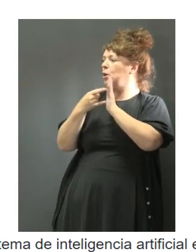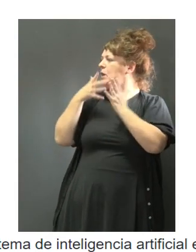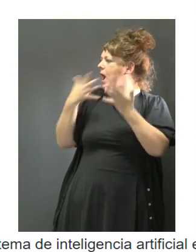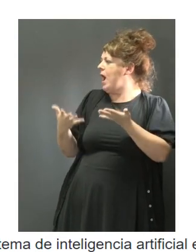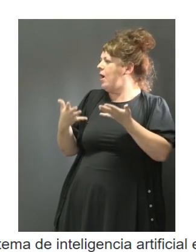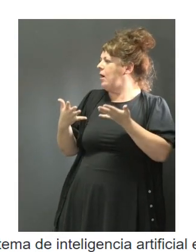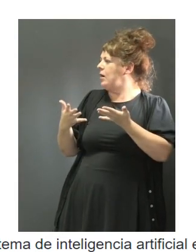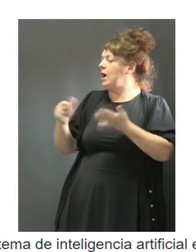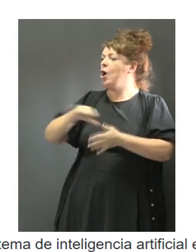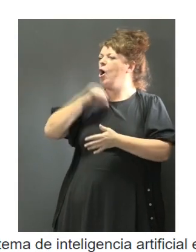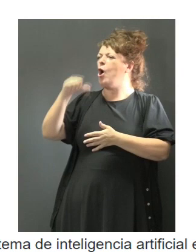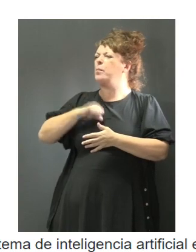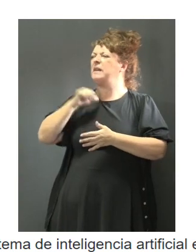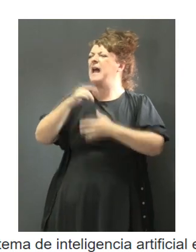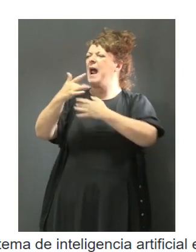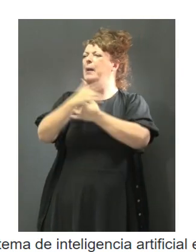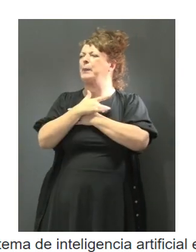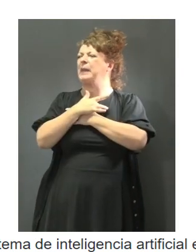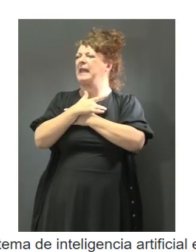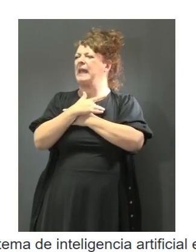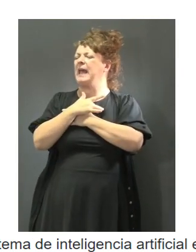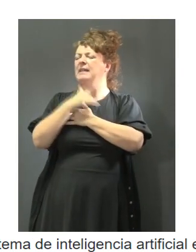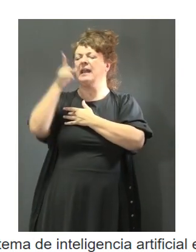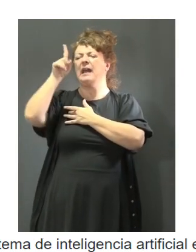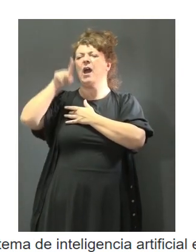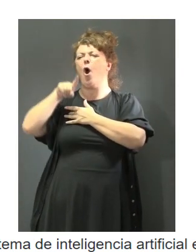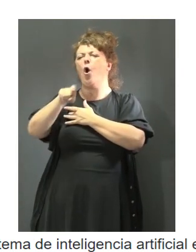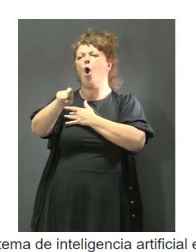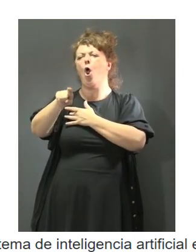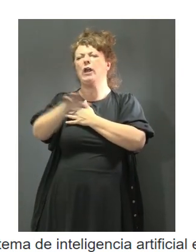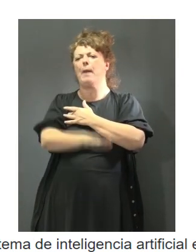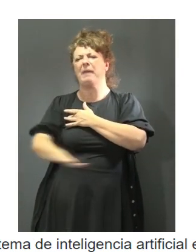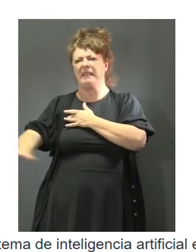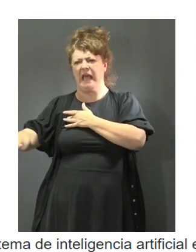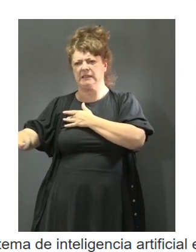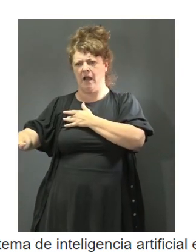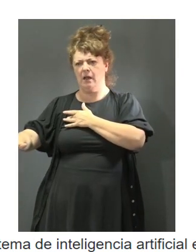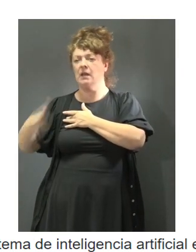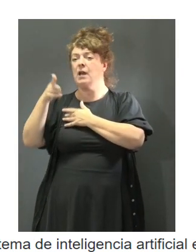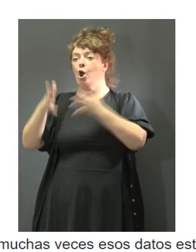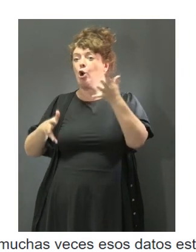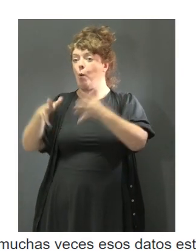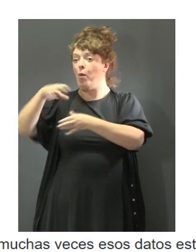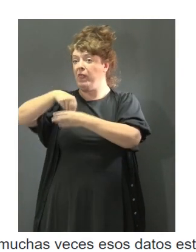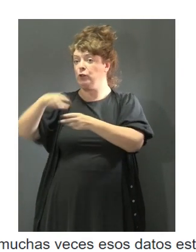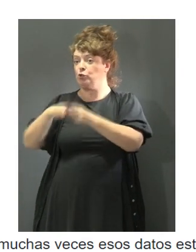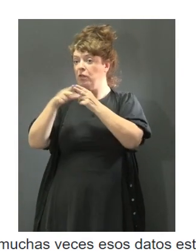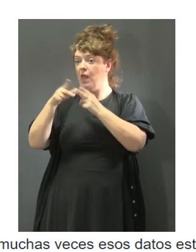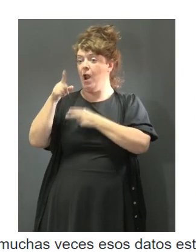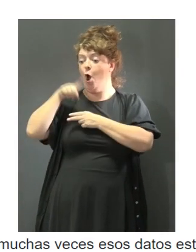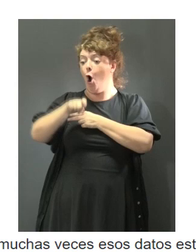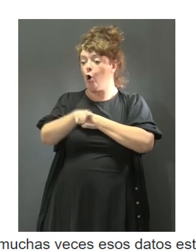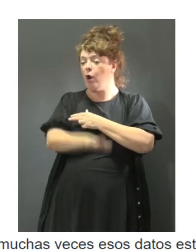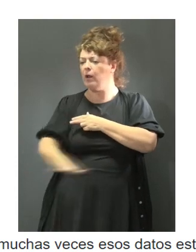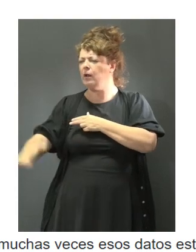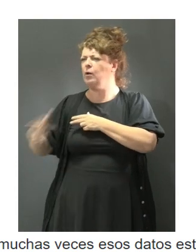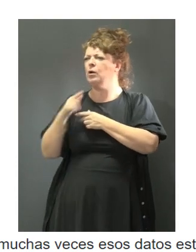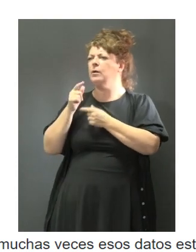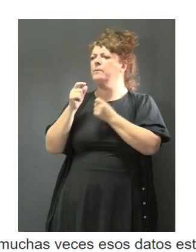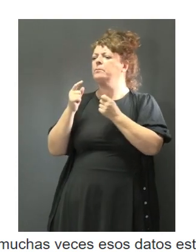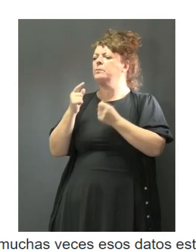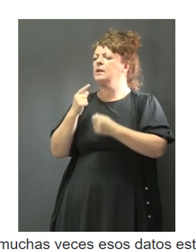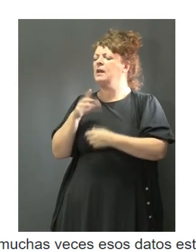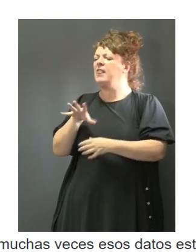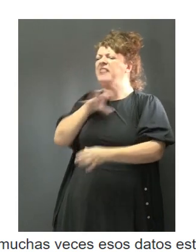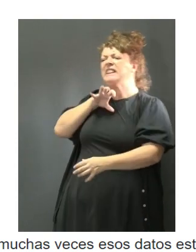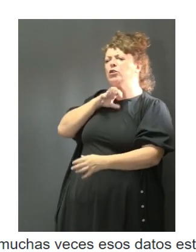estamos con el Hospital Virgen de Rocío, con la planta de oncología pediátrica, también con robots sociales allí, y muchos, por ejemplo, detectores de voz,